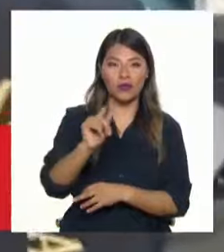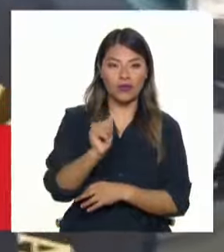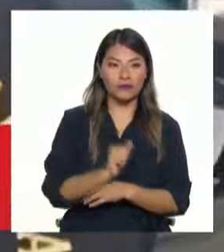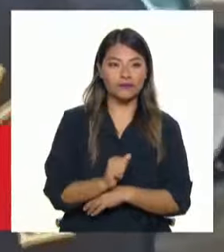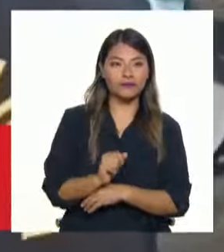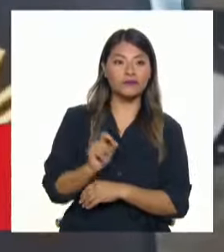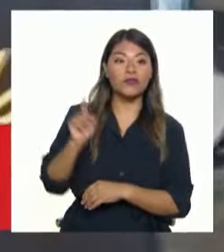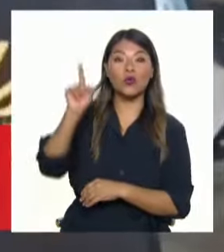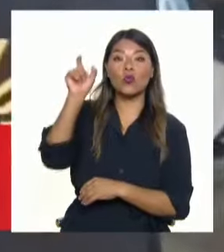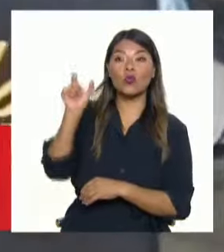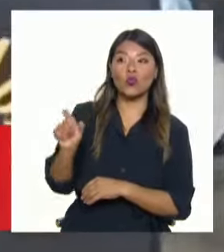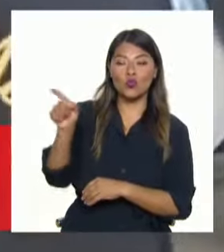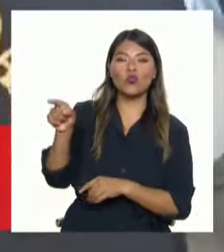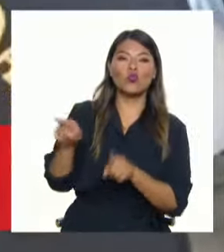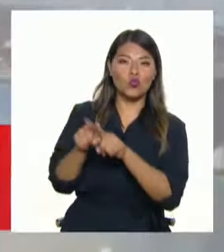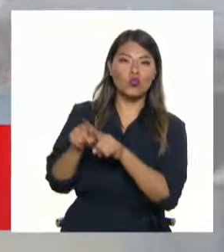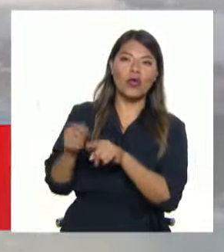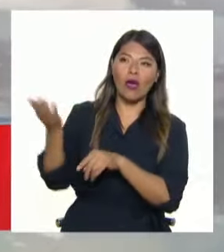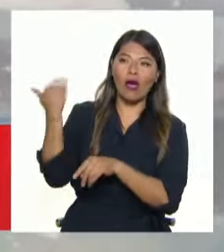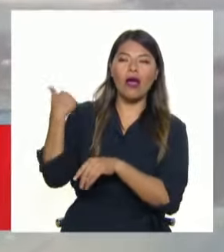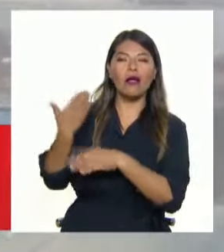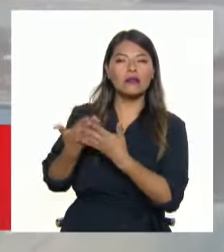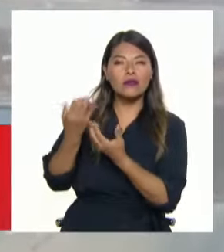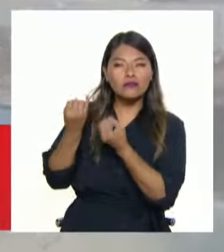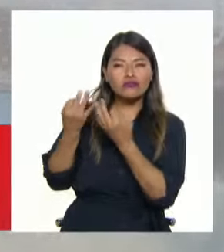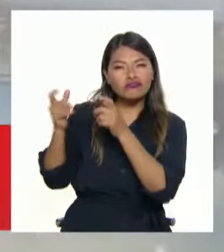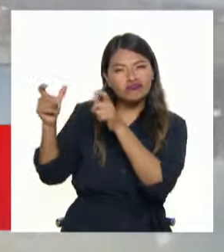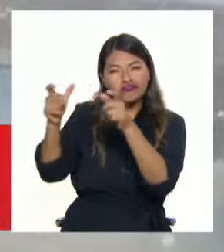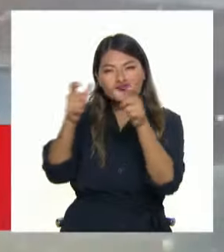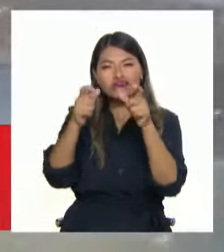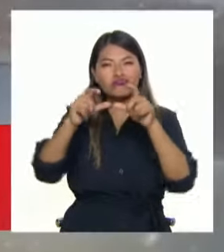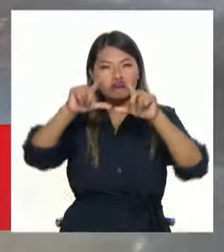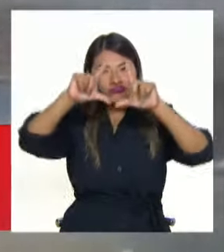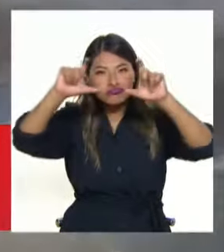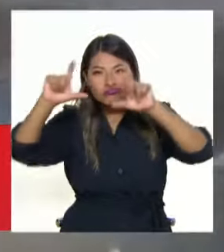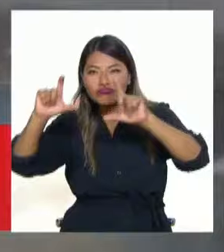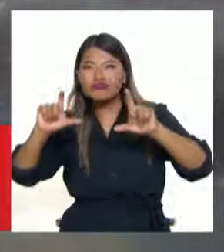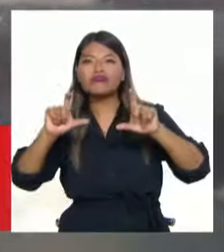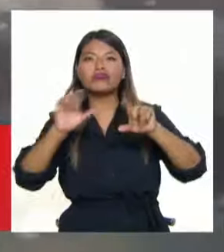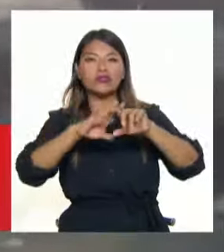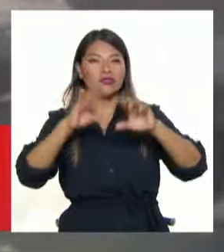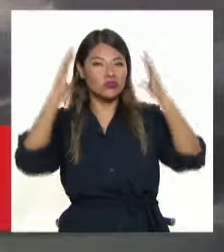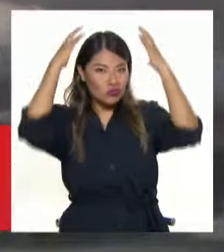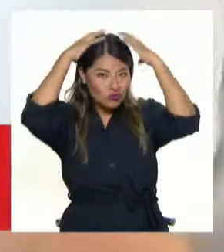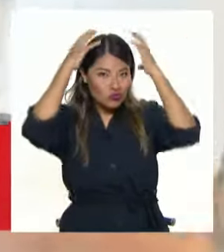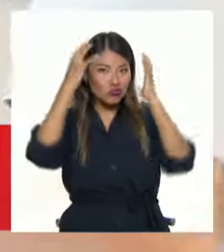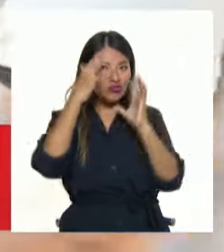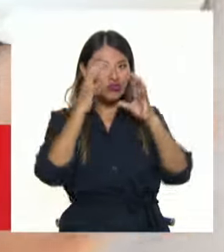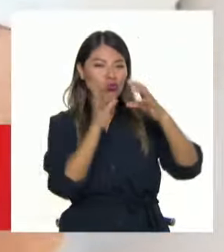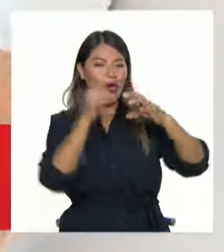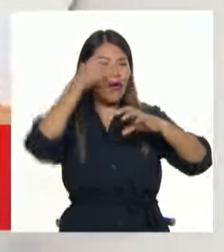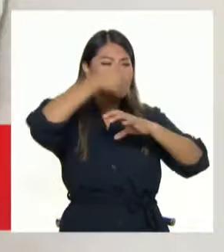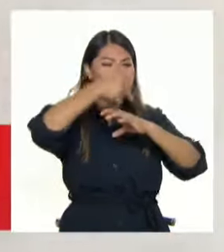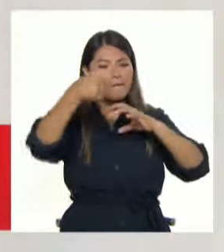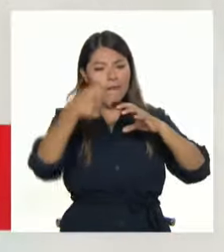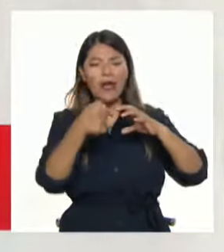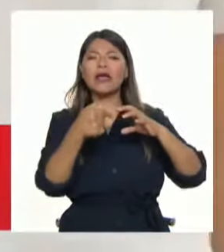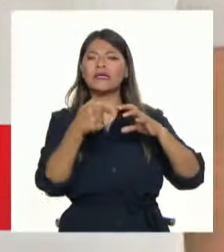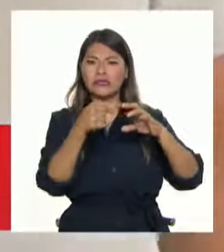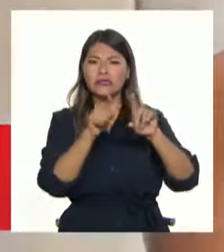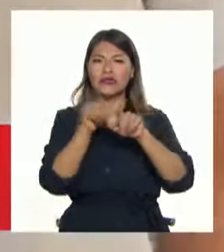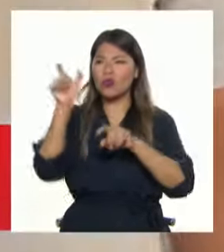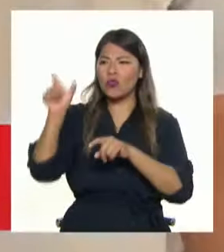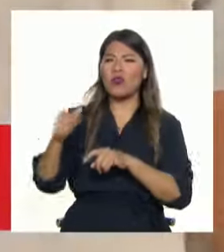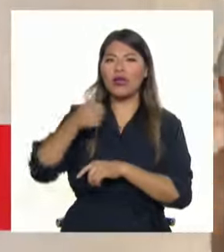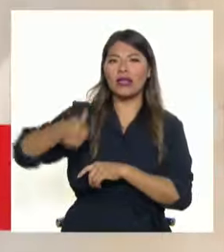Tarapoto, en donde se llegó a conocer en imágenes que tuvo una parte de la herida del cráneo, ¿no? Parte de sus declaraciones del